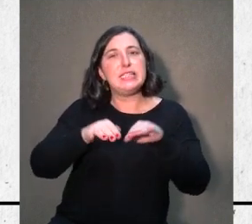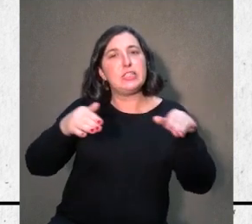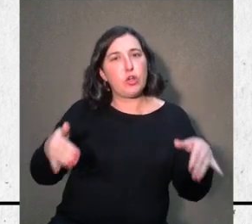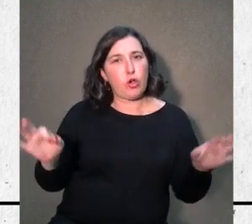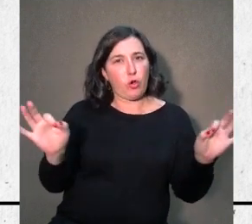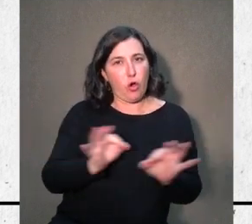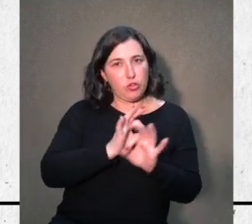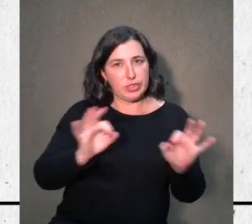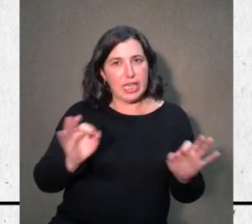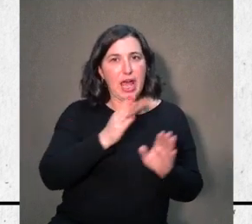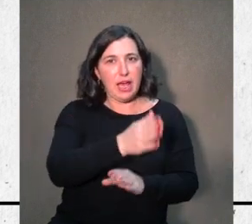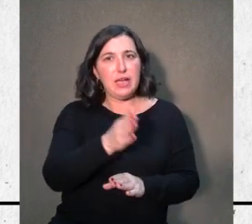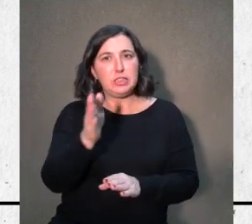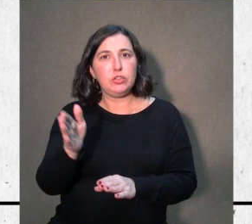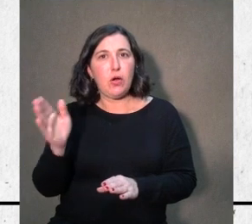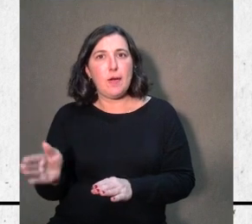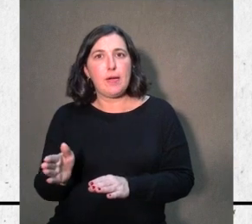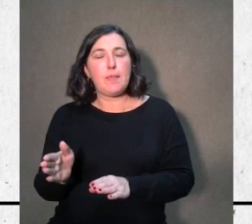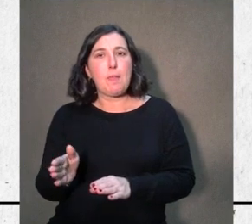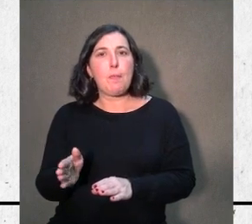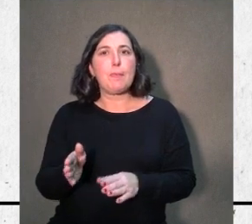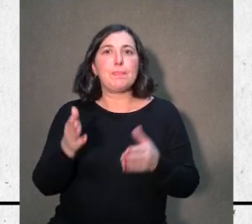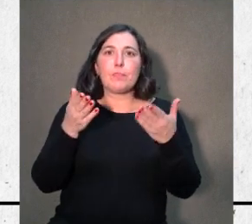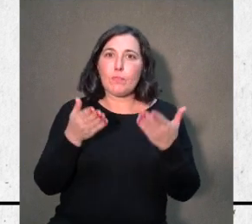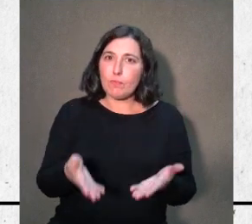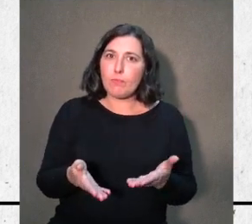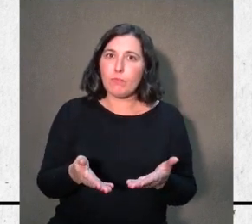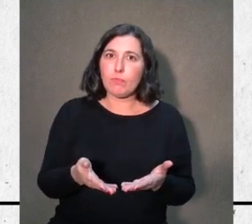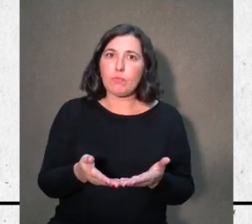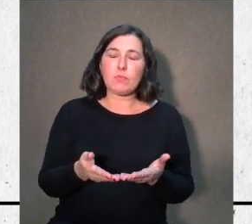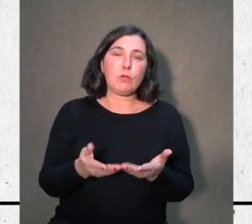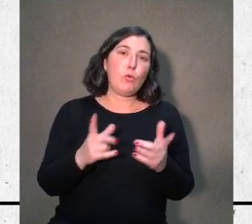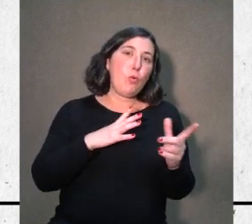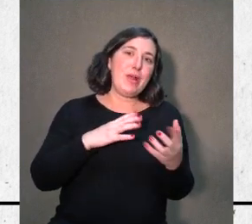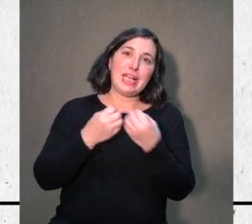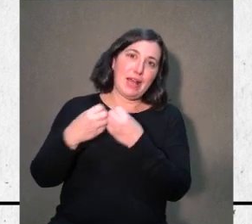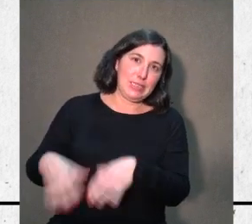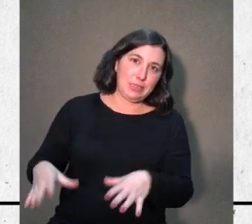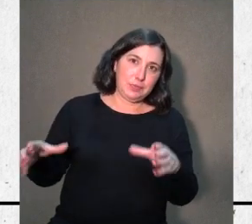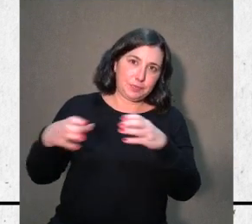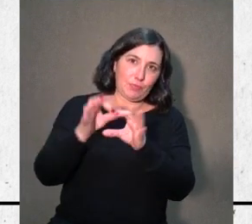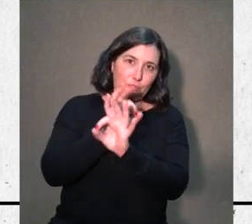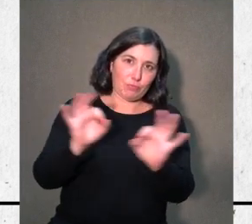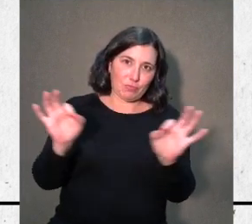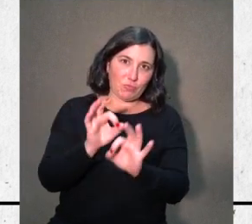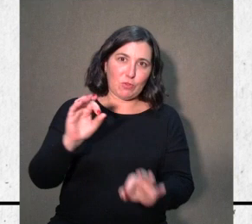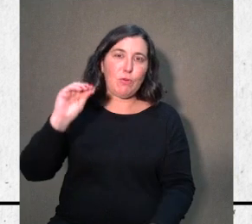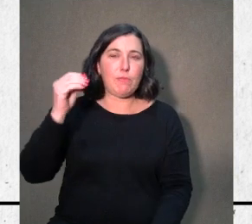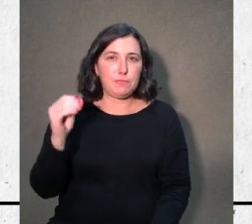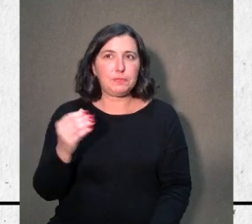Eventual y poco a poco como ir armando en mi espacio, y ahí tuve que dejar de ir a la orquesta juvenil. Para